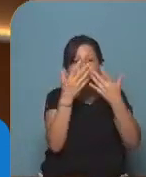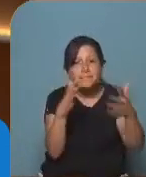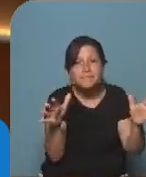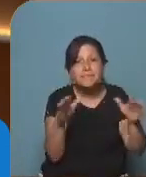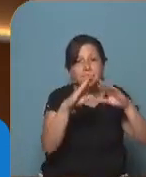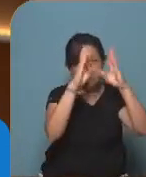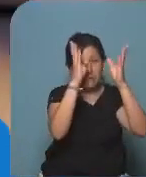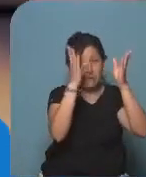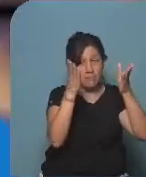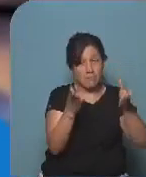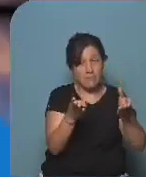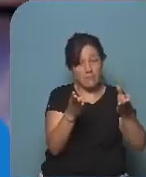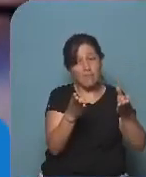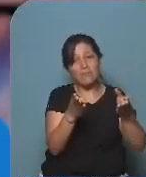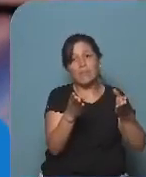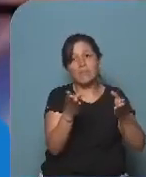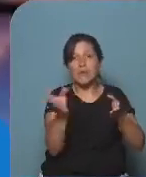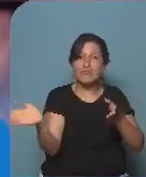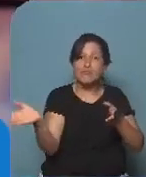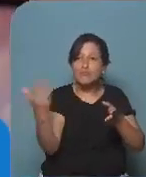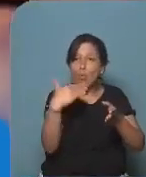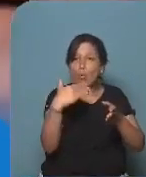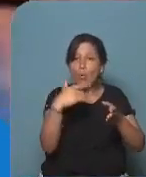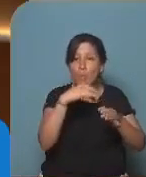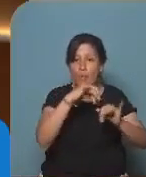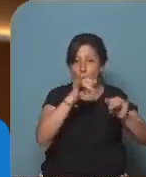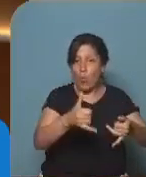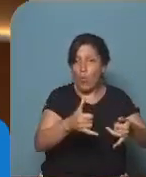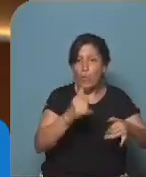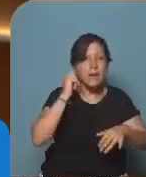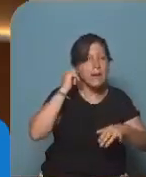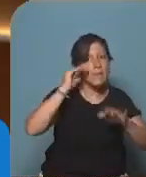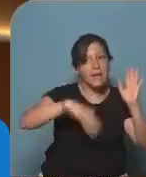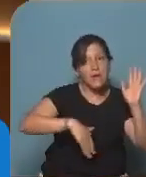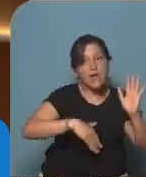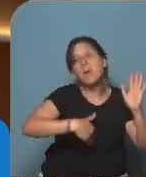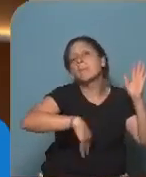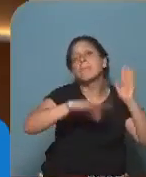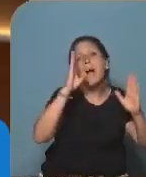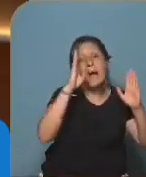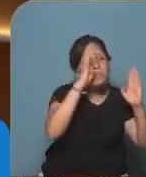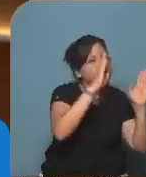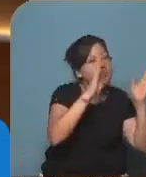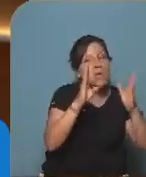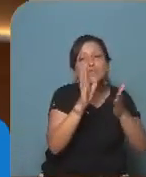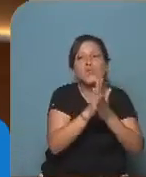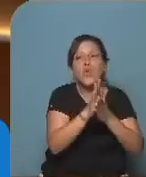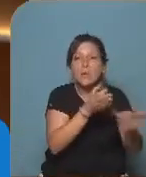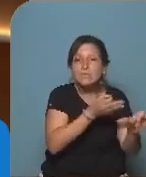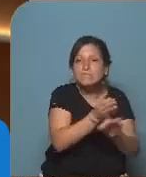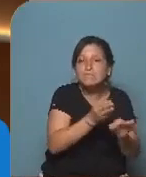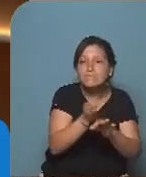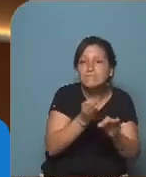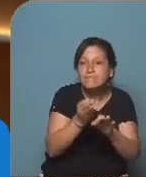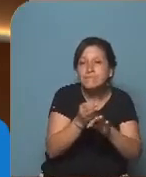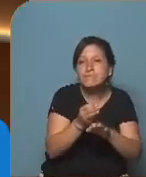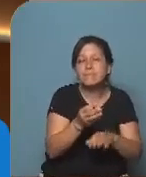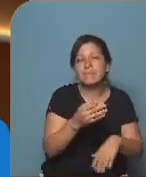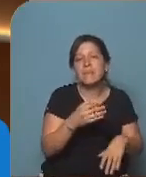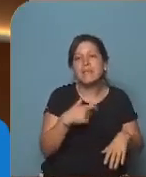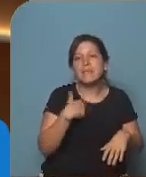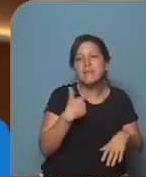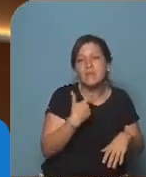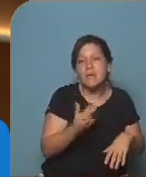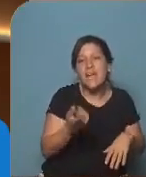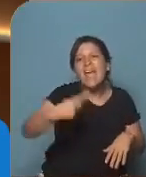para menores, precisamente con aspectos socioeducativos. Es decir, esos chicos, no sé si se entiende, tienen